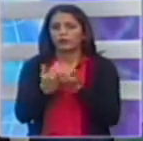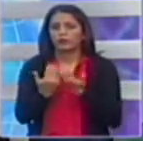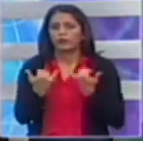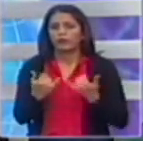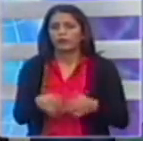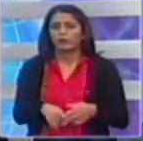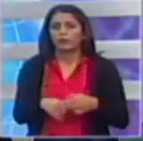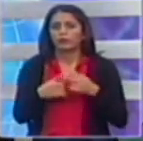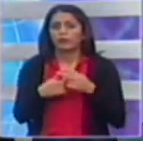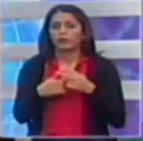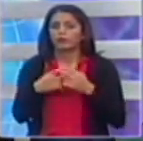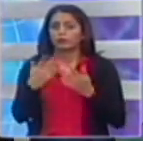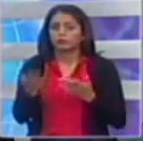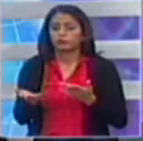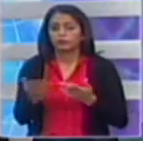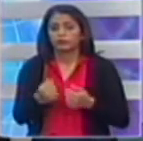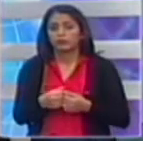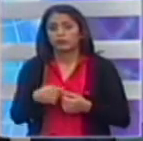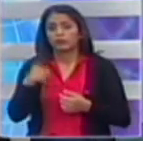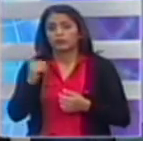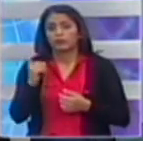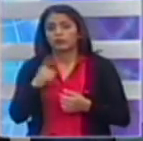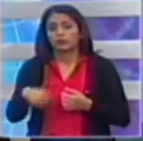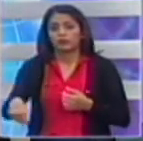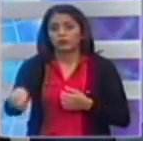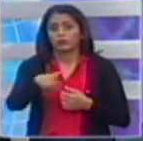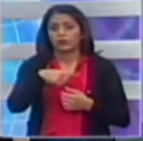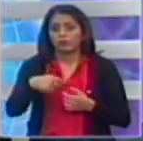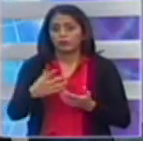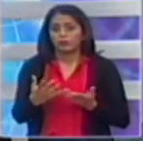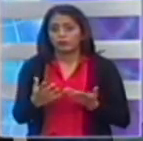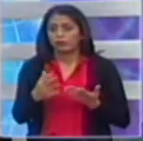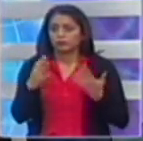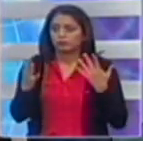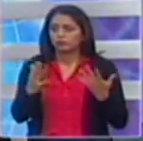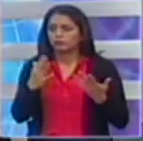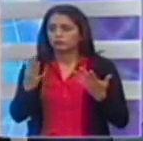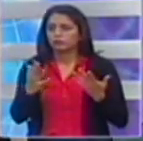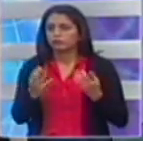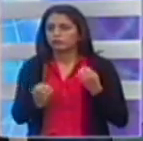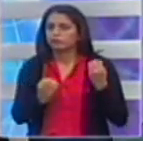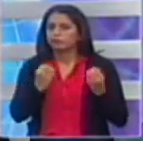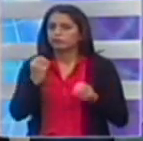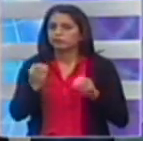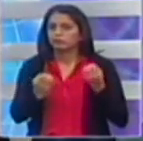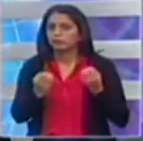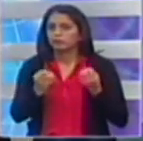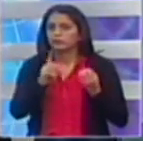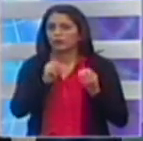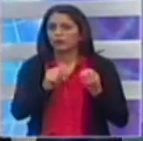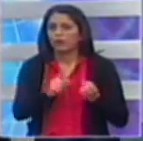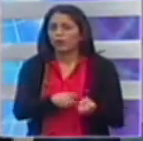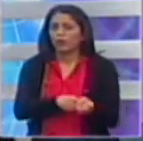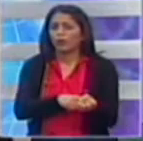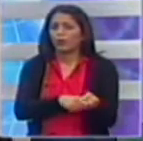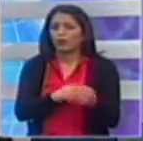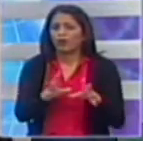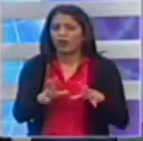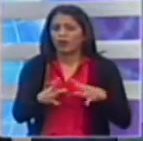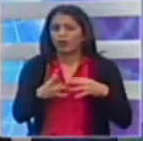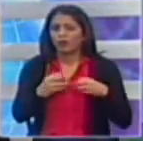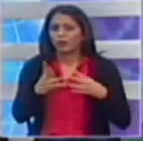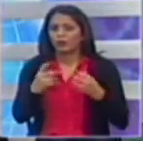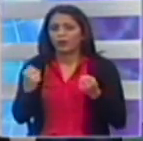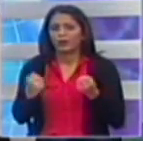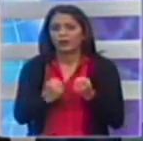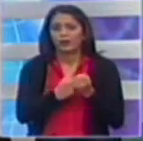a desquebrajar y que tienen a muchos de los conservadores en vilo. Muchos conservadores también no quieren, no pueden dar un voto a la señora